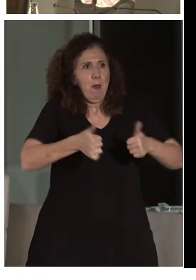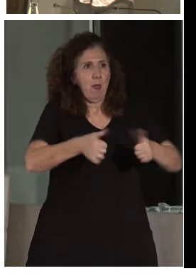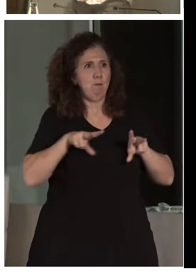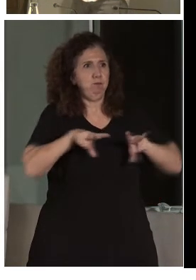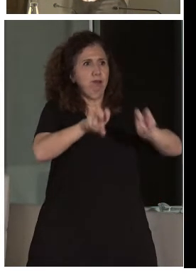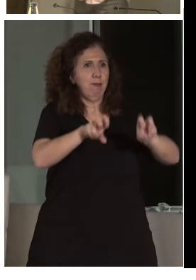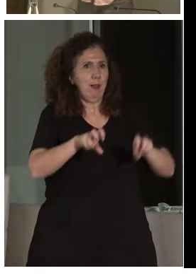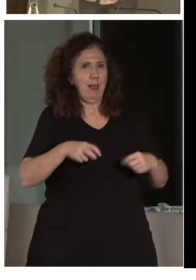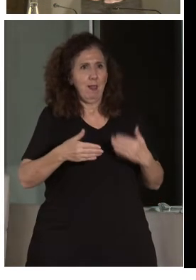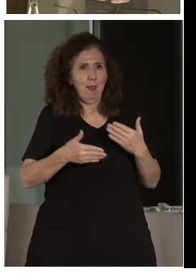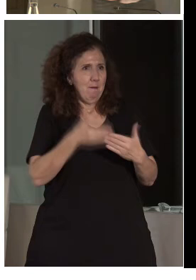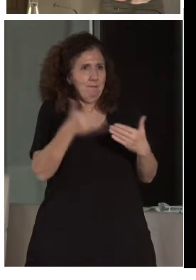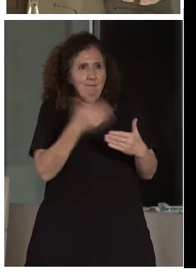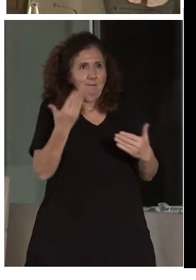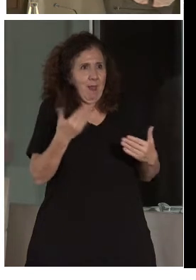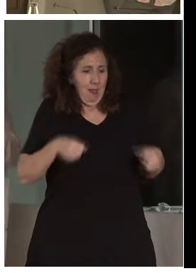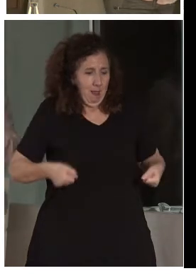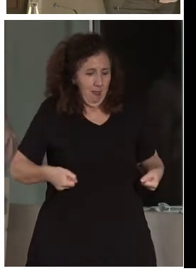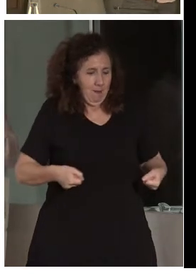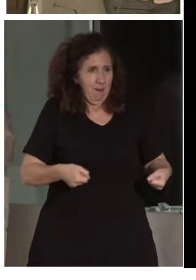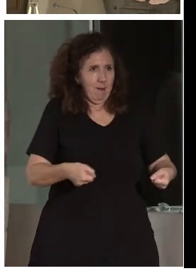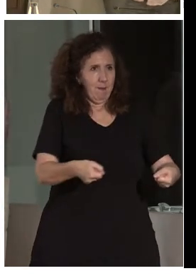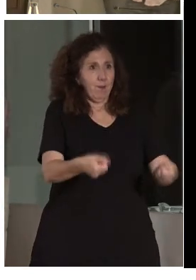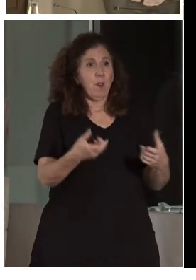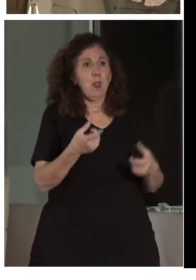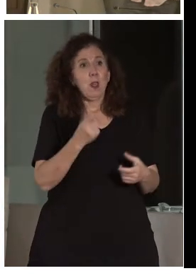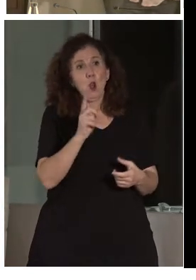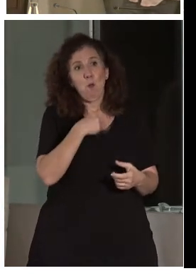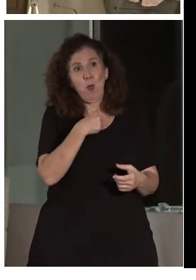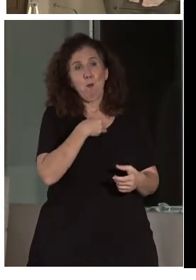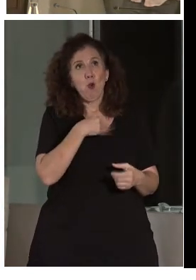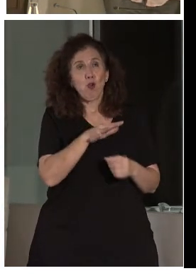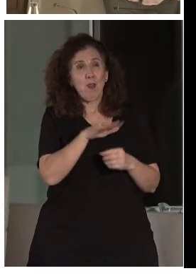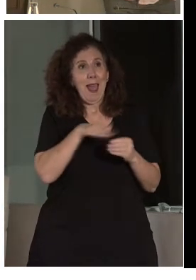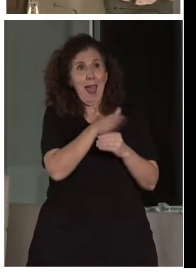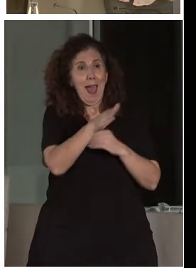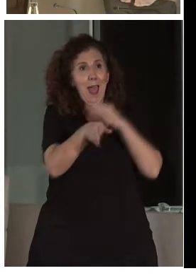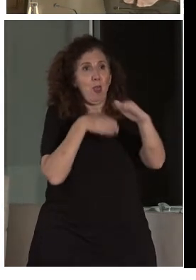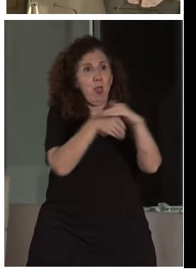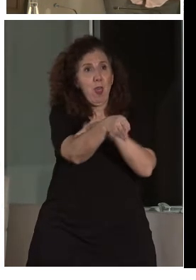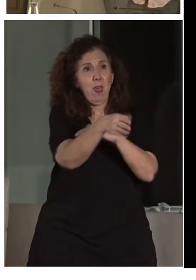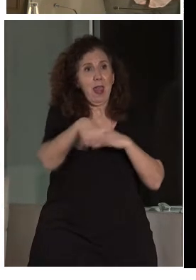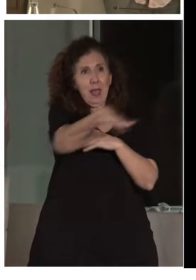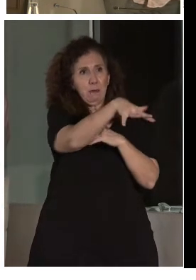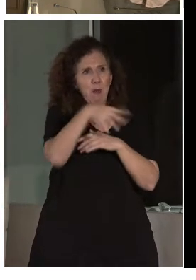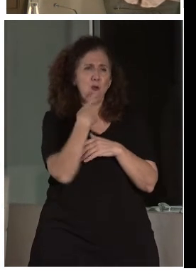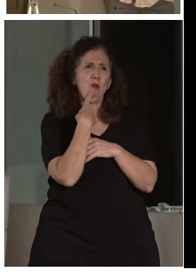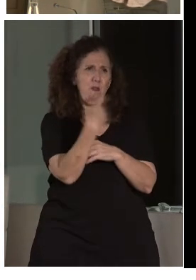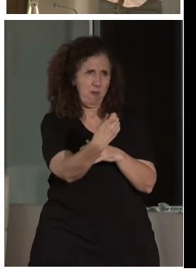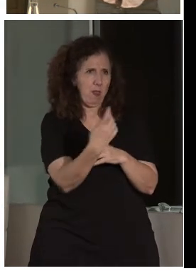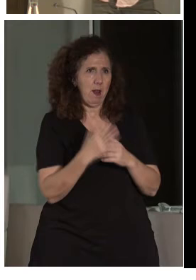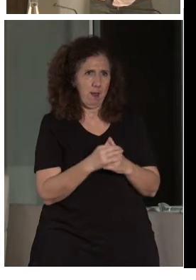somos principiantes y segundo porque tampoco vas a hacer que esta gente vaya a sitios el primer día que sean complicados, ¿vale? Ni falta que